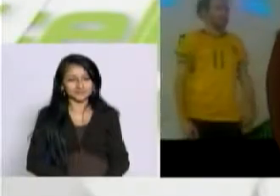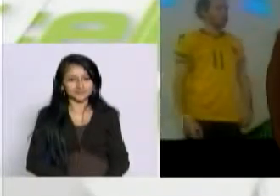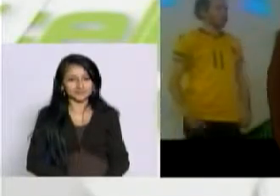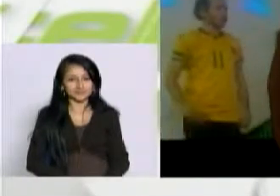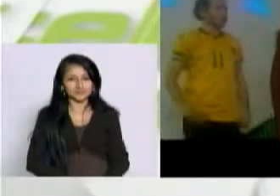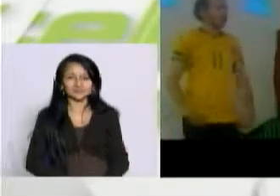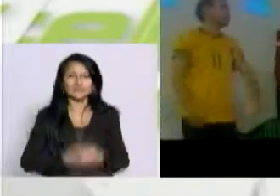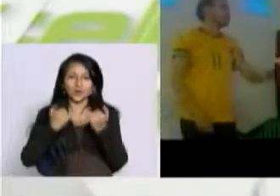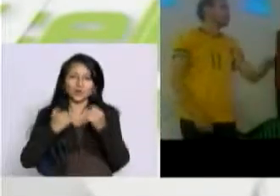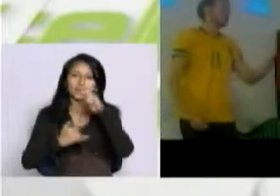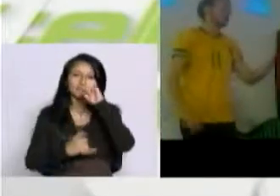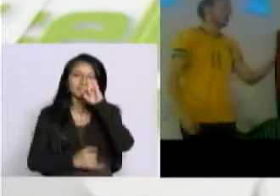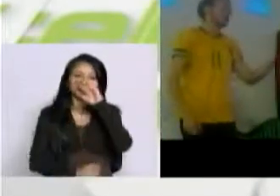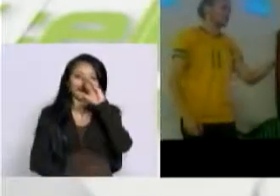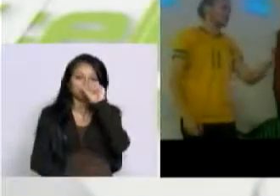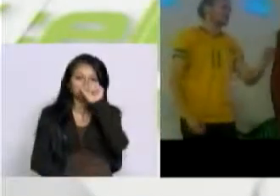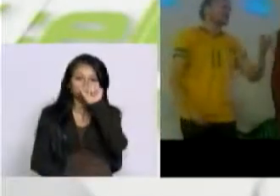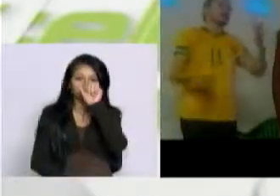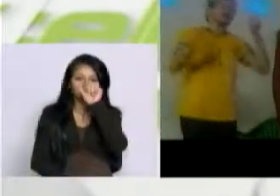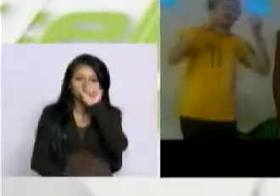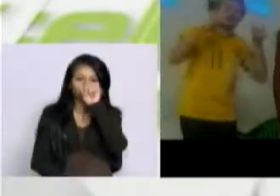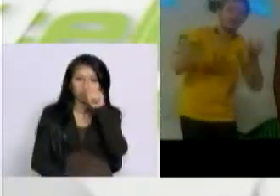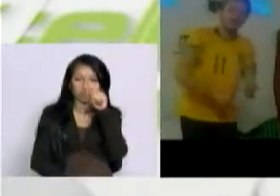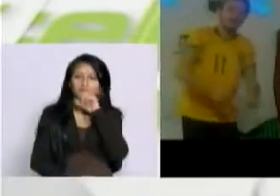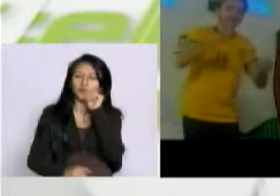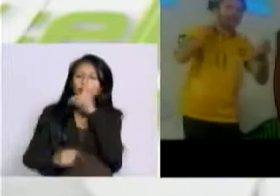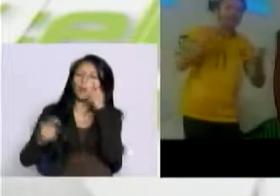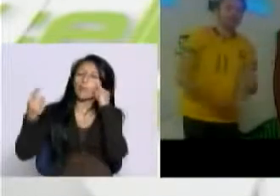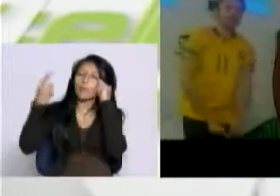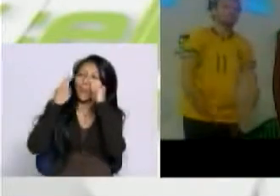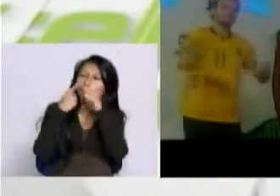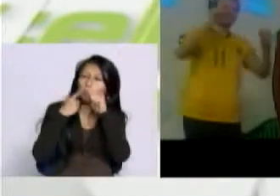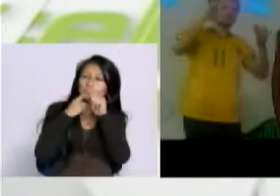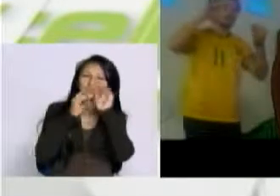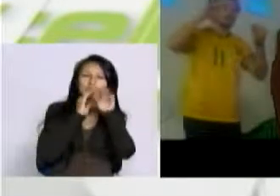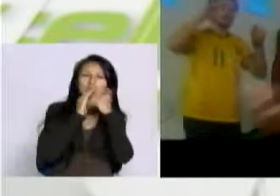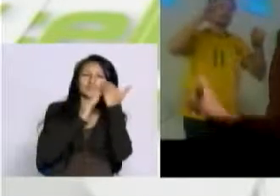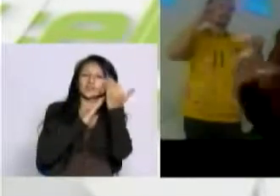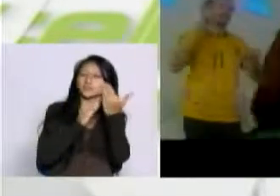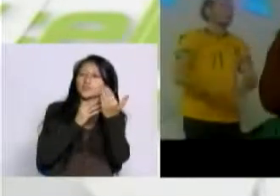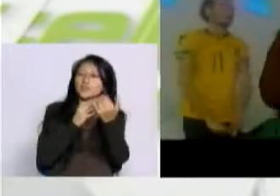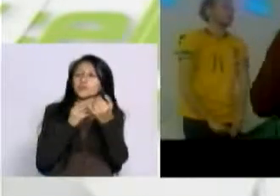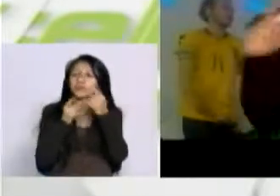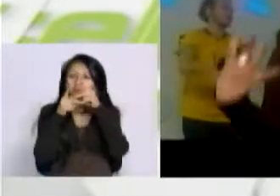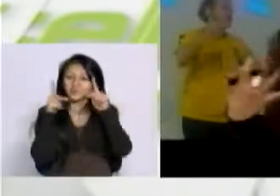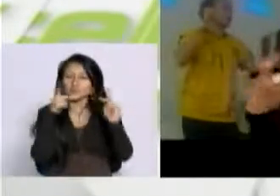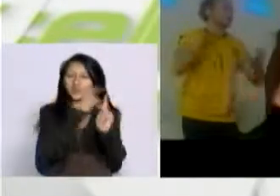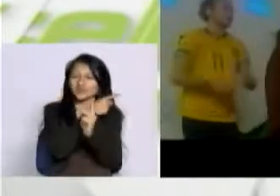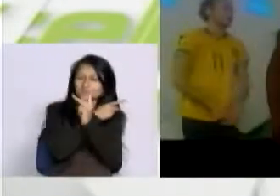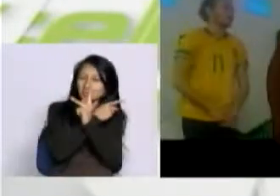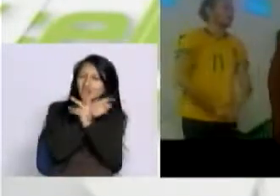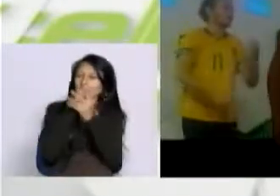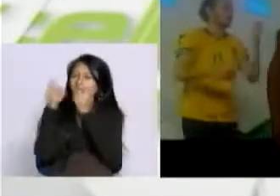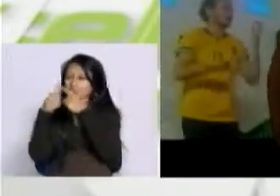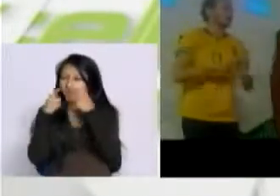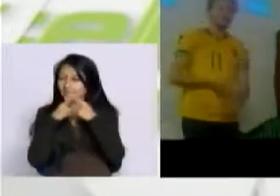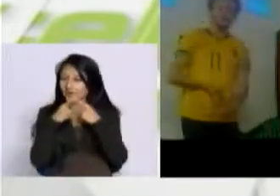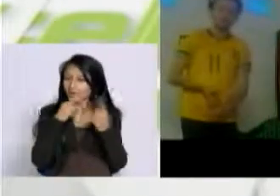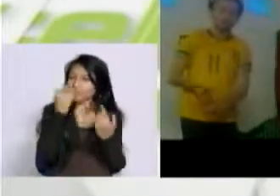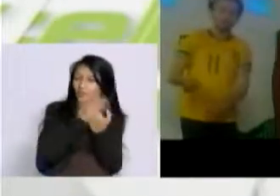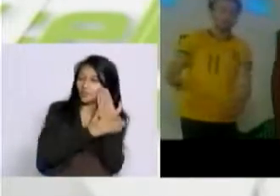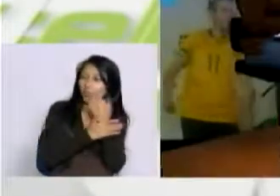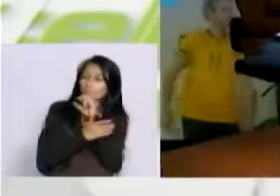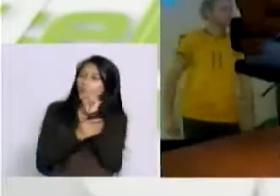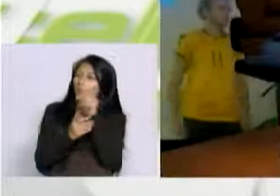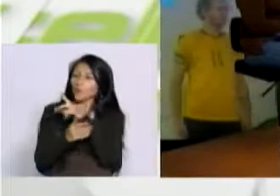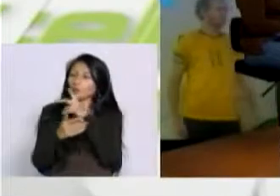Bueno, Nicolás, ¿qué expectativas tienen ustedes más bien por parte de sus televidentes que van a ver un nuevo programa? ¿Cómo cree usted